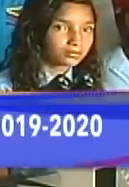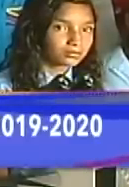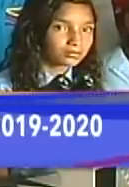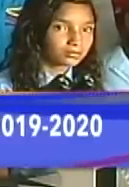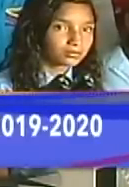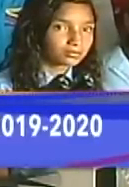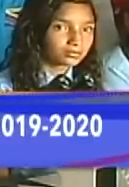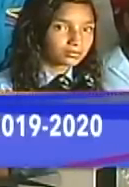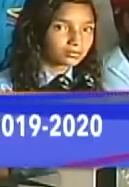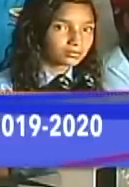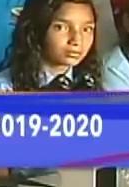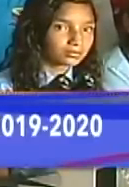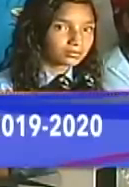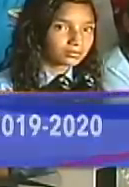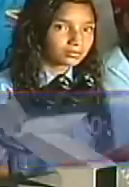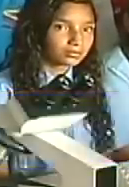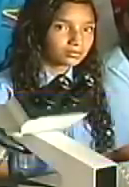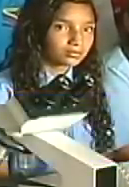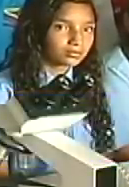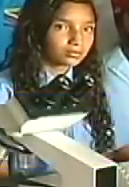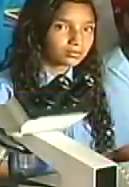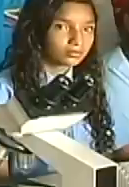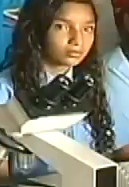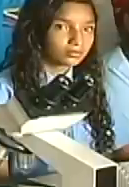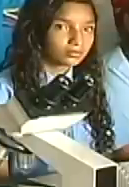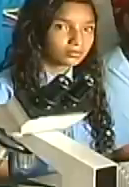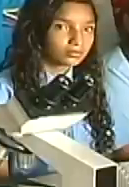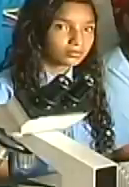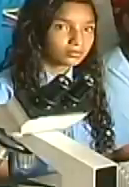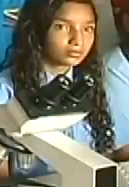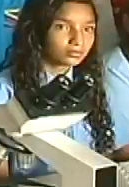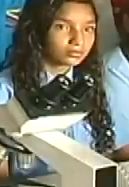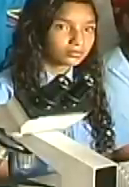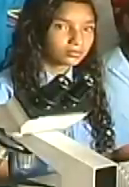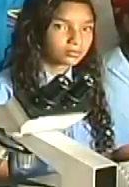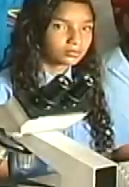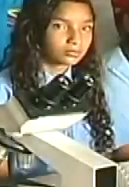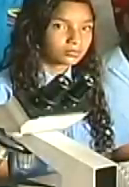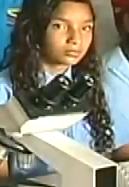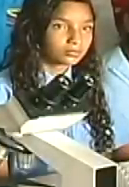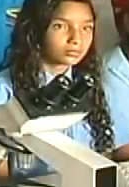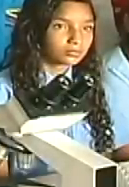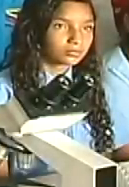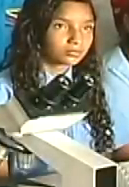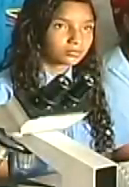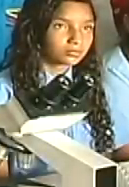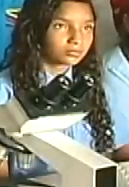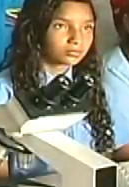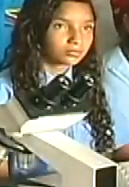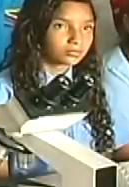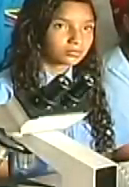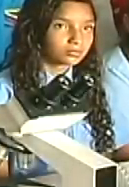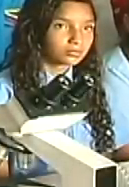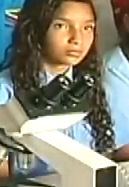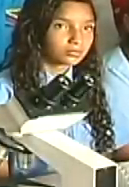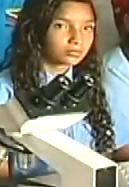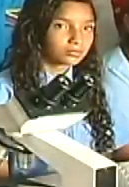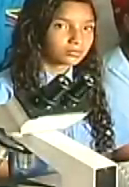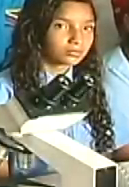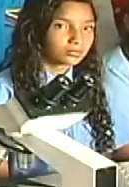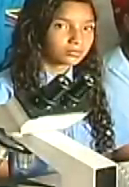pedimos que queríamos una escuela en nuestro urbanismo y hoy en día es un sueño hecho realidad muchísimas gracias gobernador